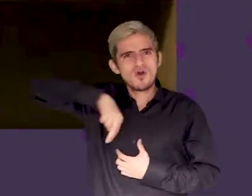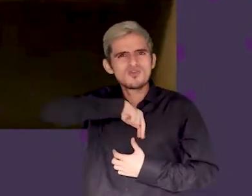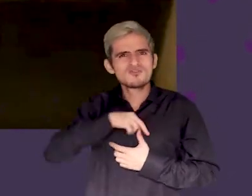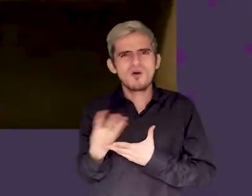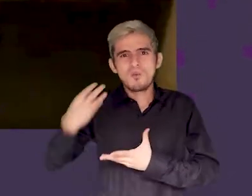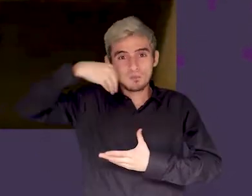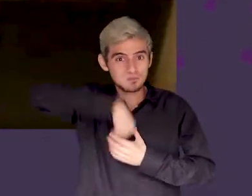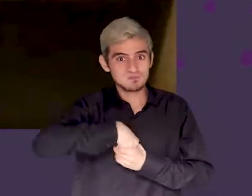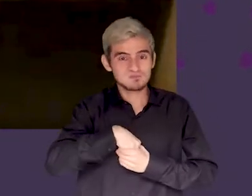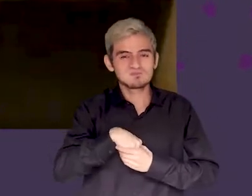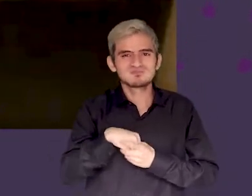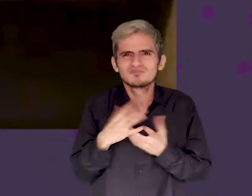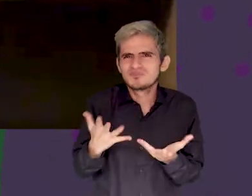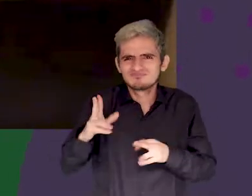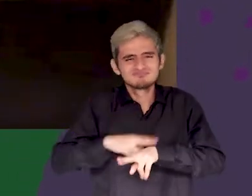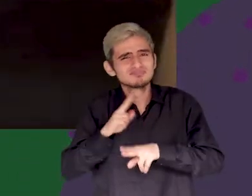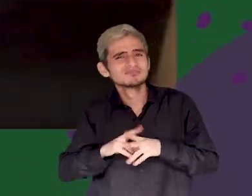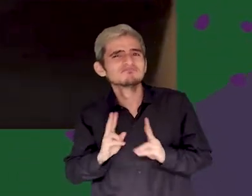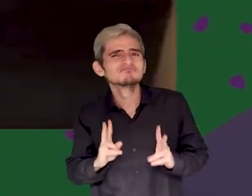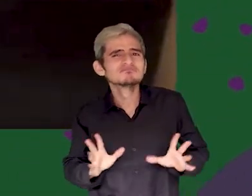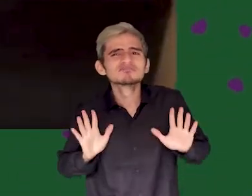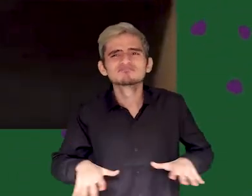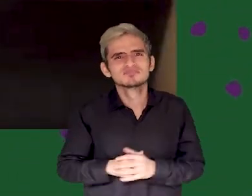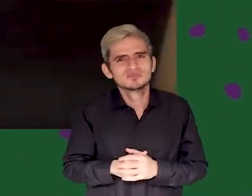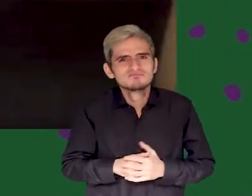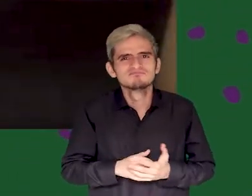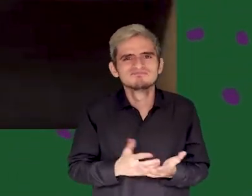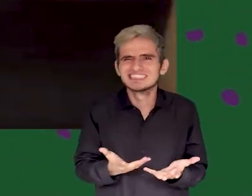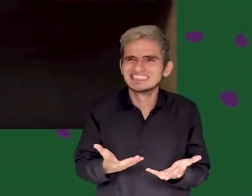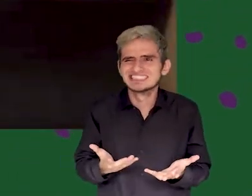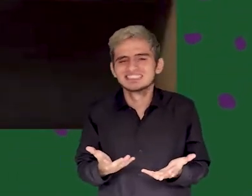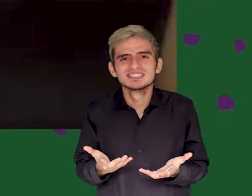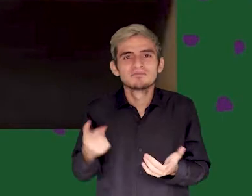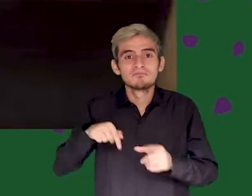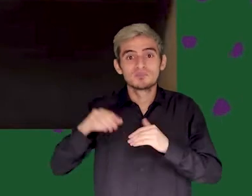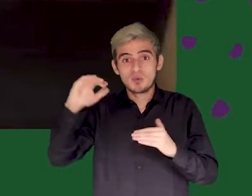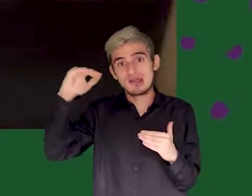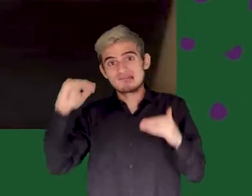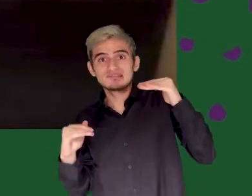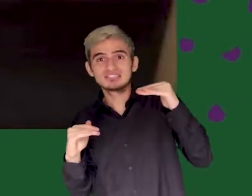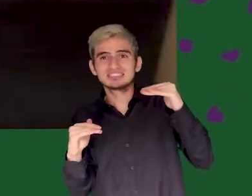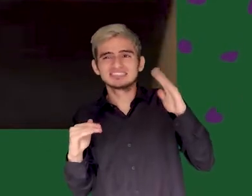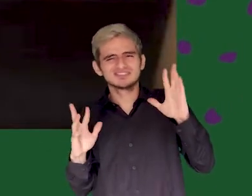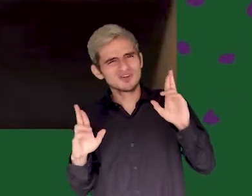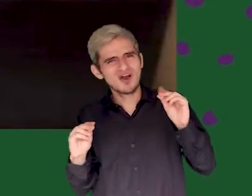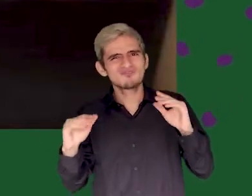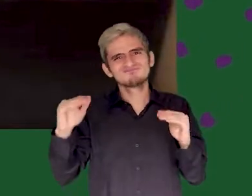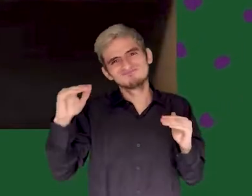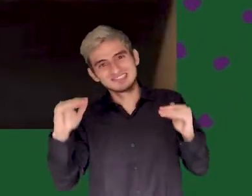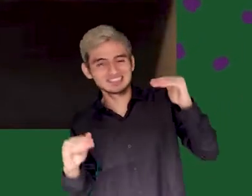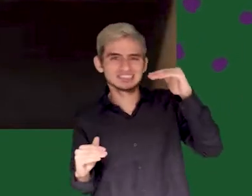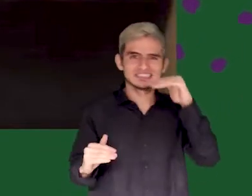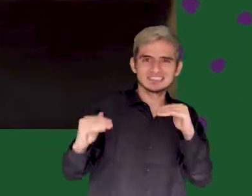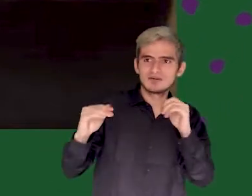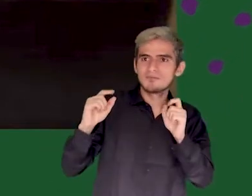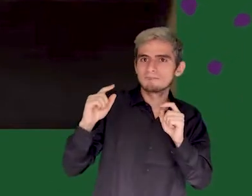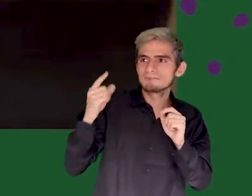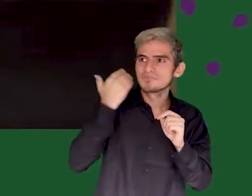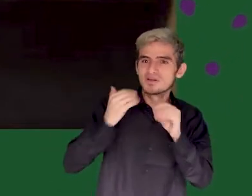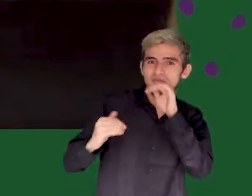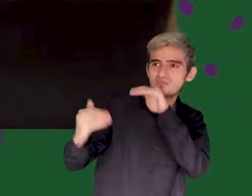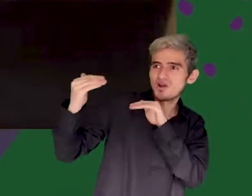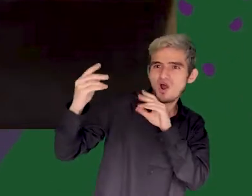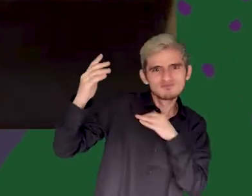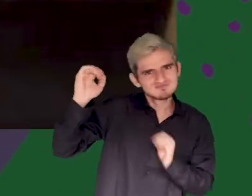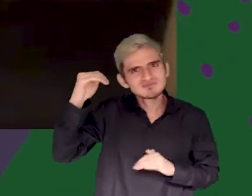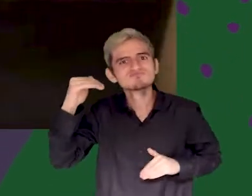también nosotras mismas naturalizamos la diferencia entre los géneros. Entonces